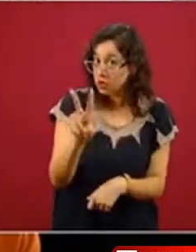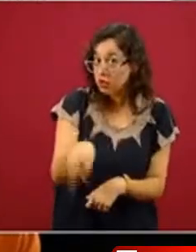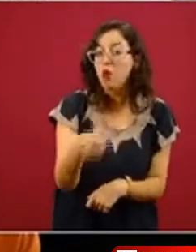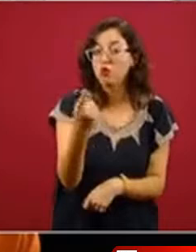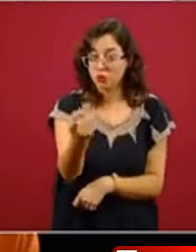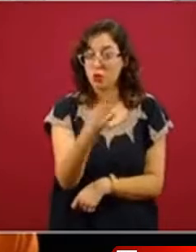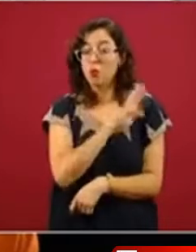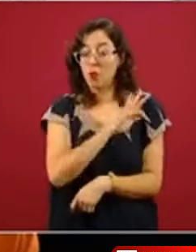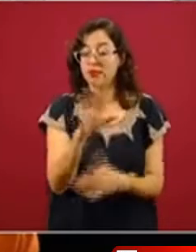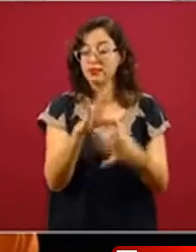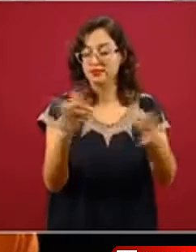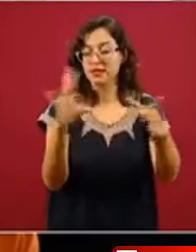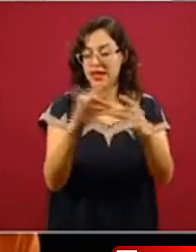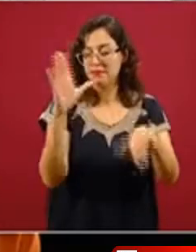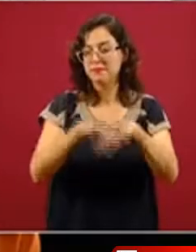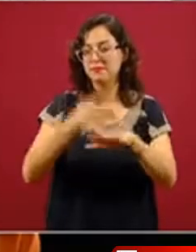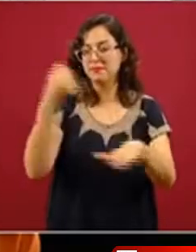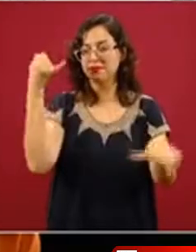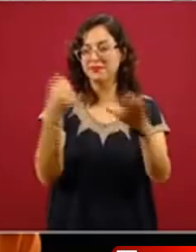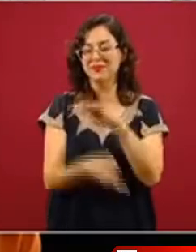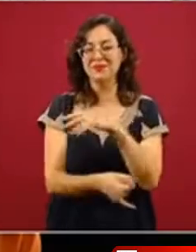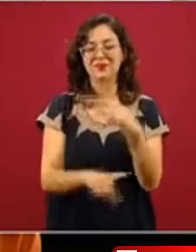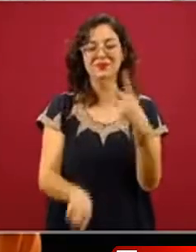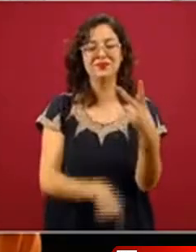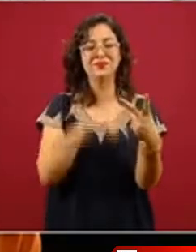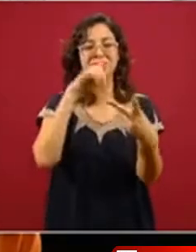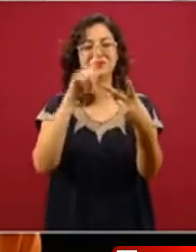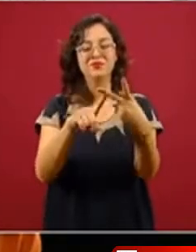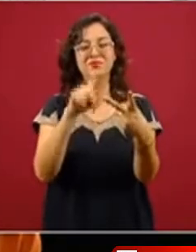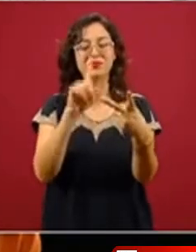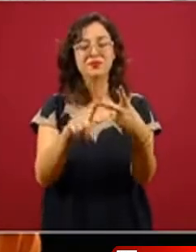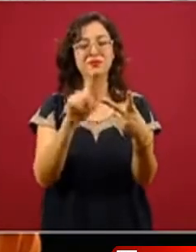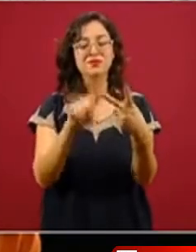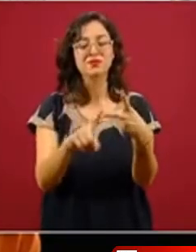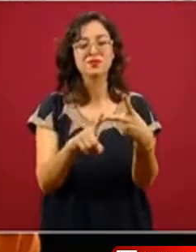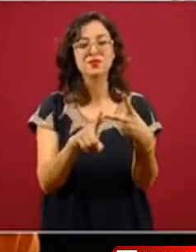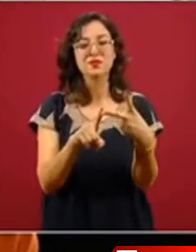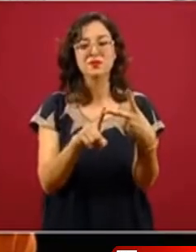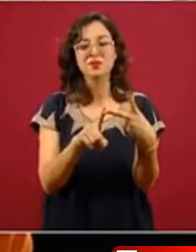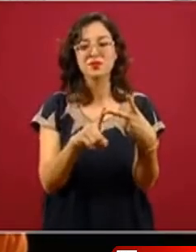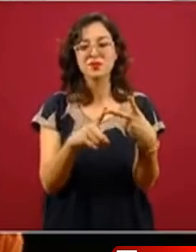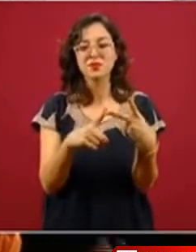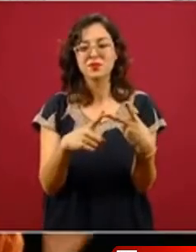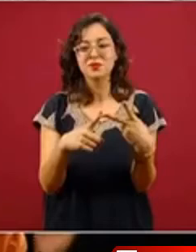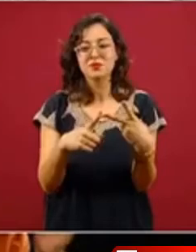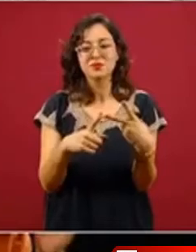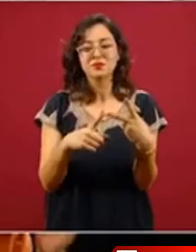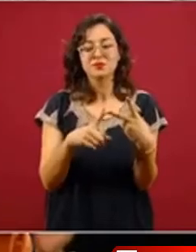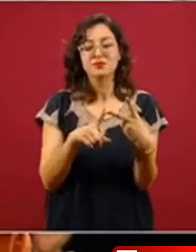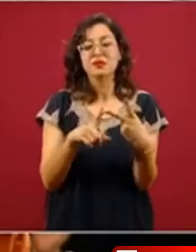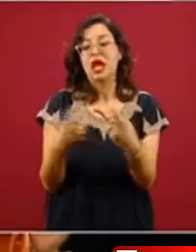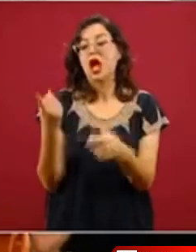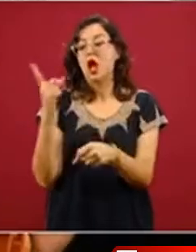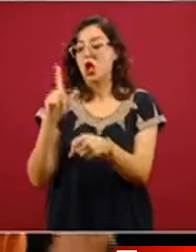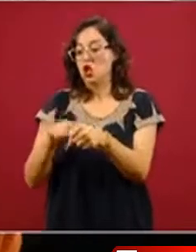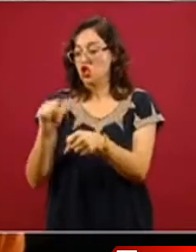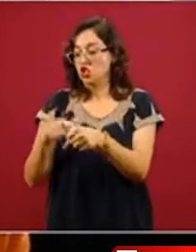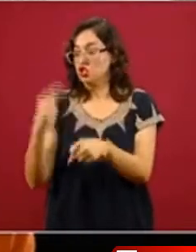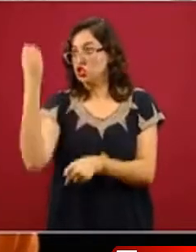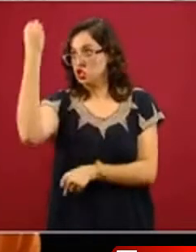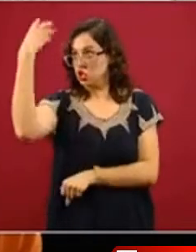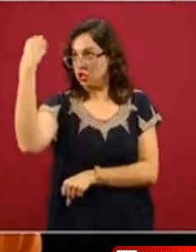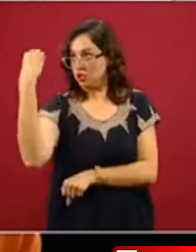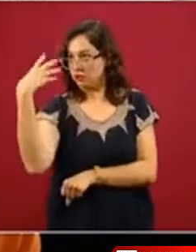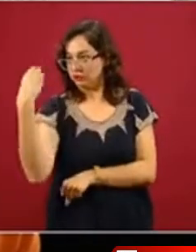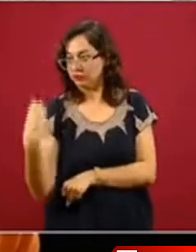es, con toda esta experiencia o ya que arrancaron estos semáforos y se ha reactivado poco